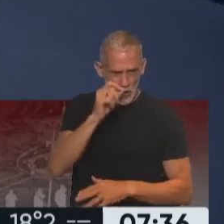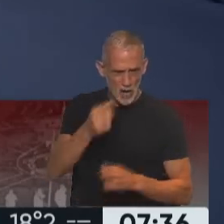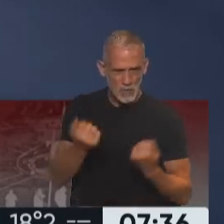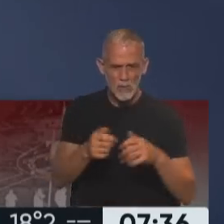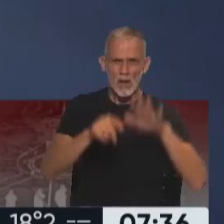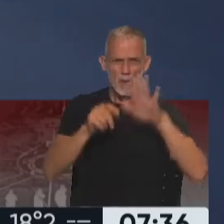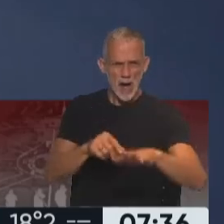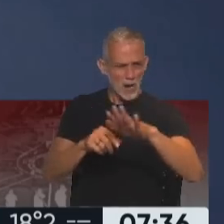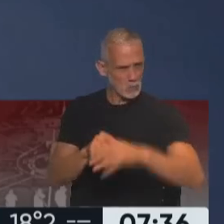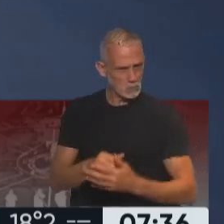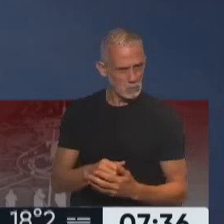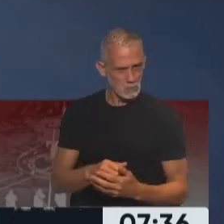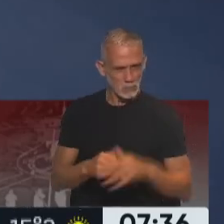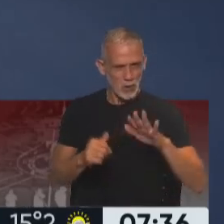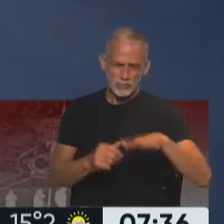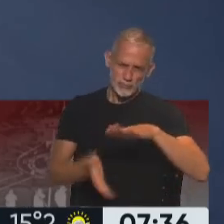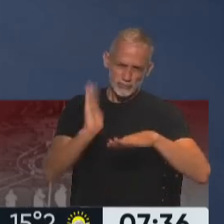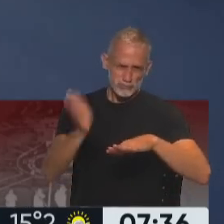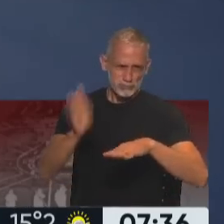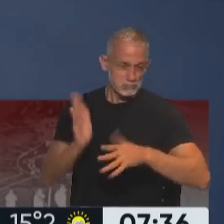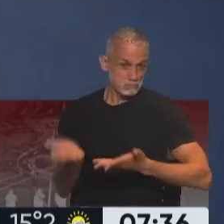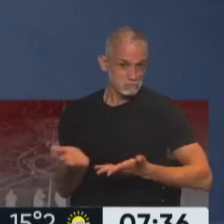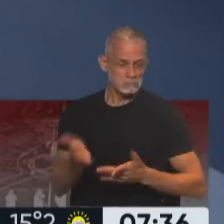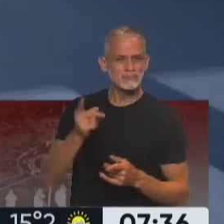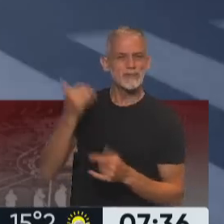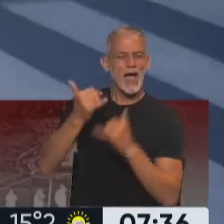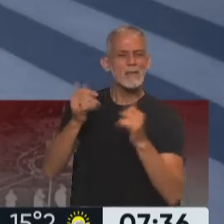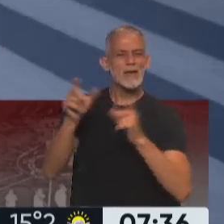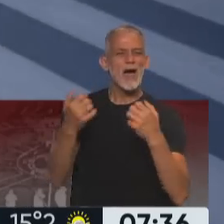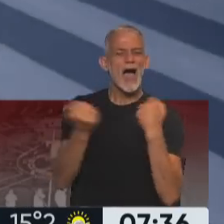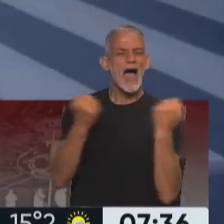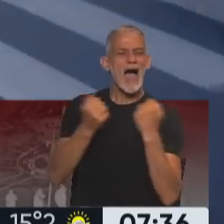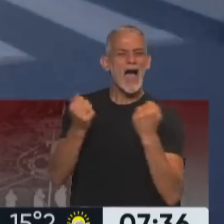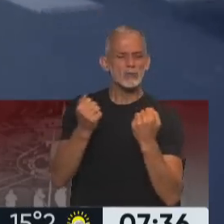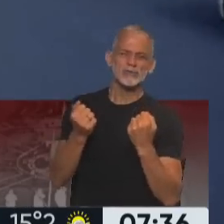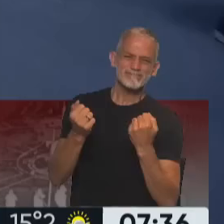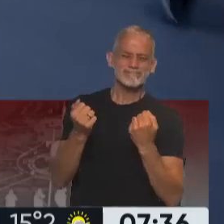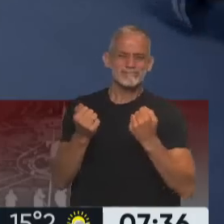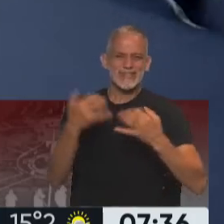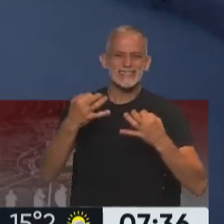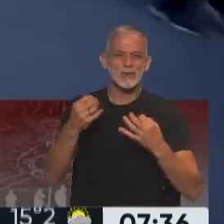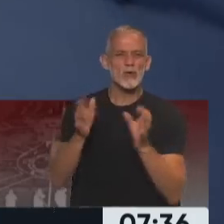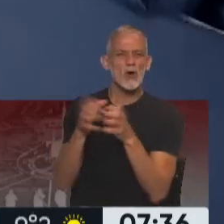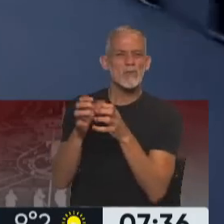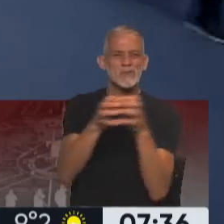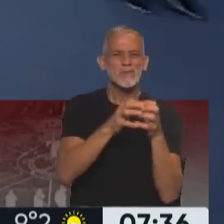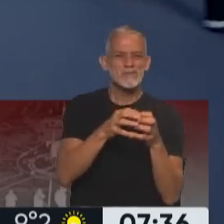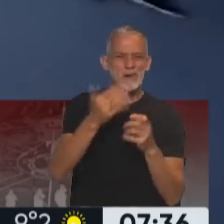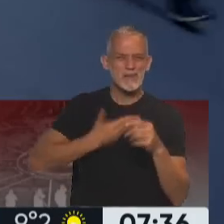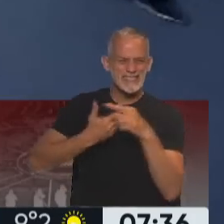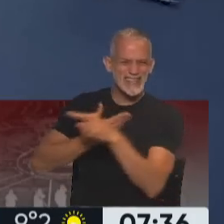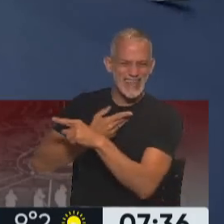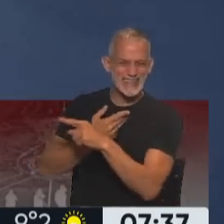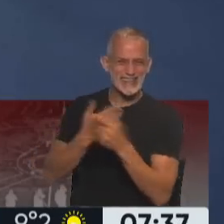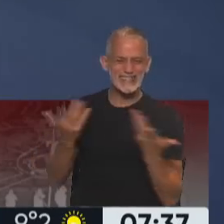sector inicial era el sector, Sí. si vos te fijaste, había muchos autos que seguramente eran de las comitivas oficiales. Entonces